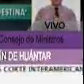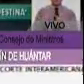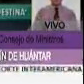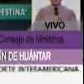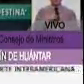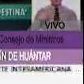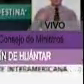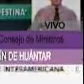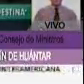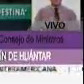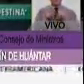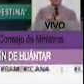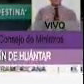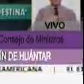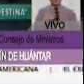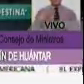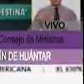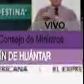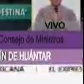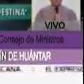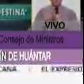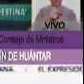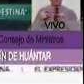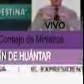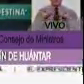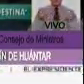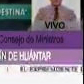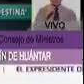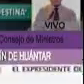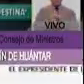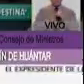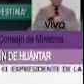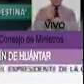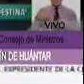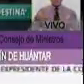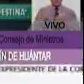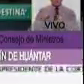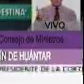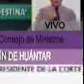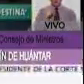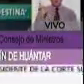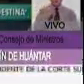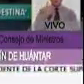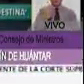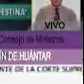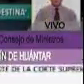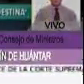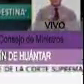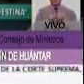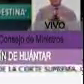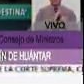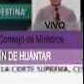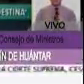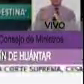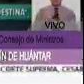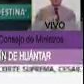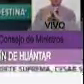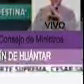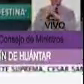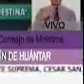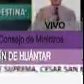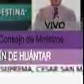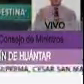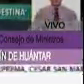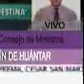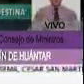contra el Ministerio de Defensa. La Corte Interamericana o el sistema interamericano procesa casos contra el Estado